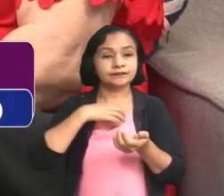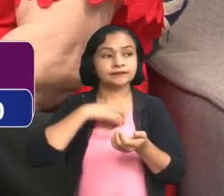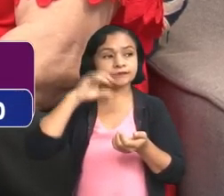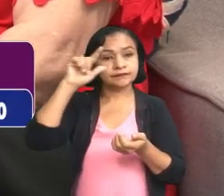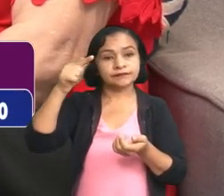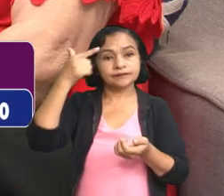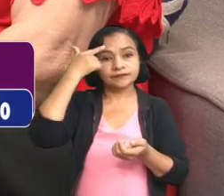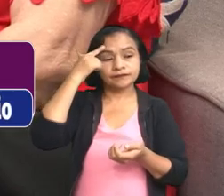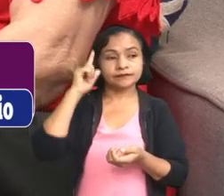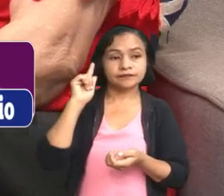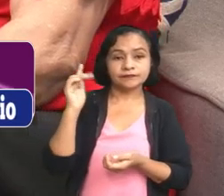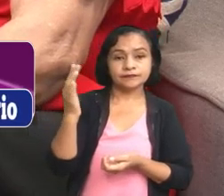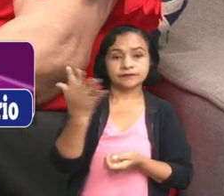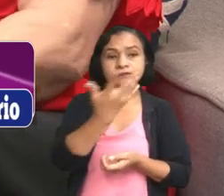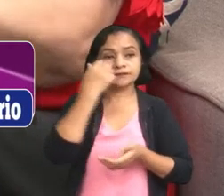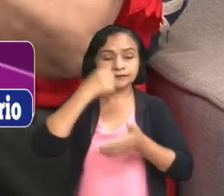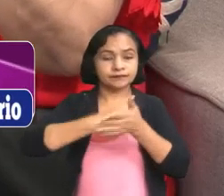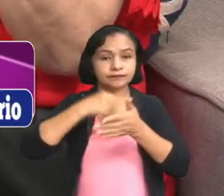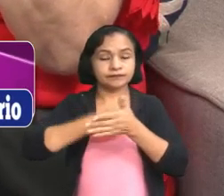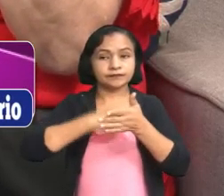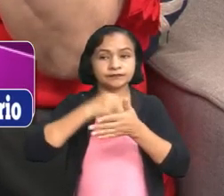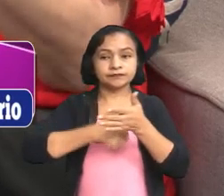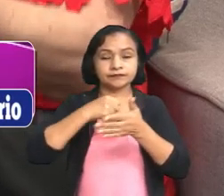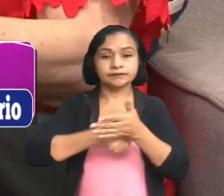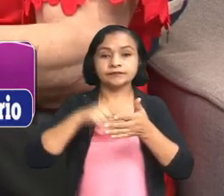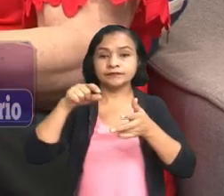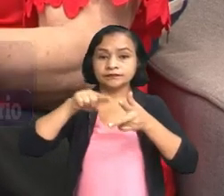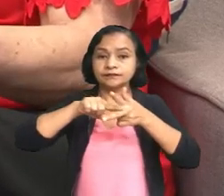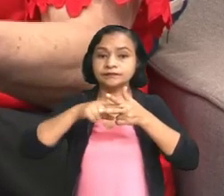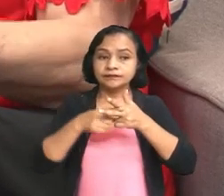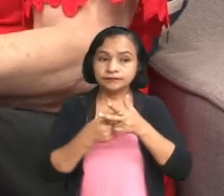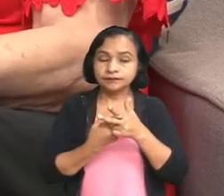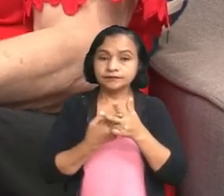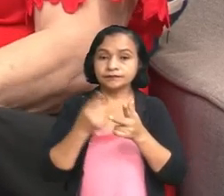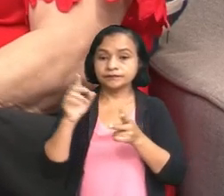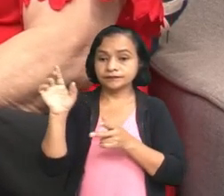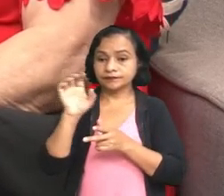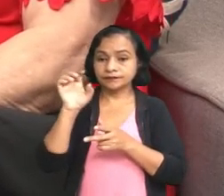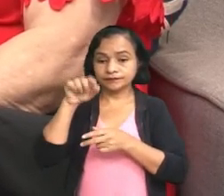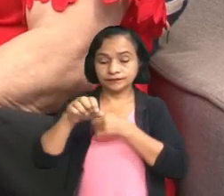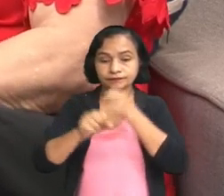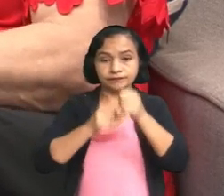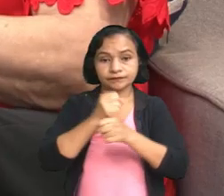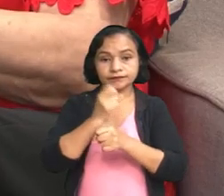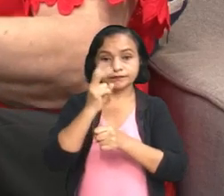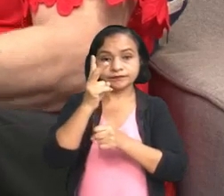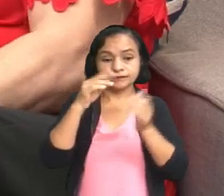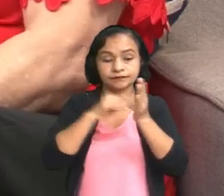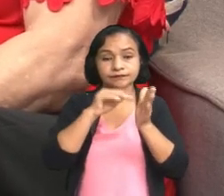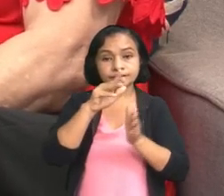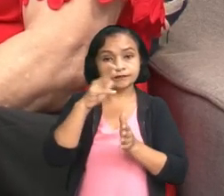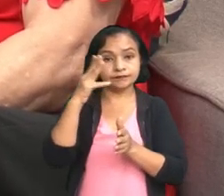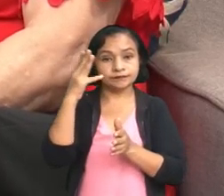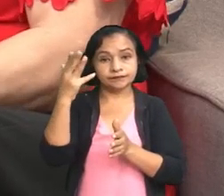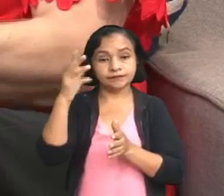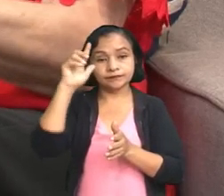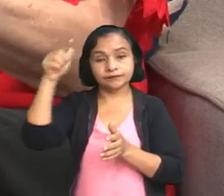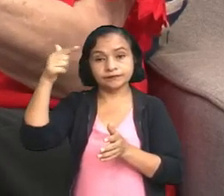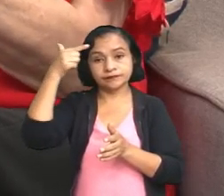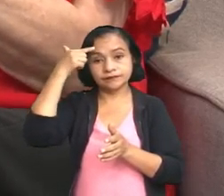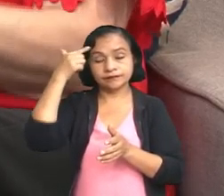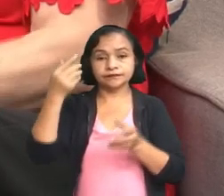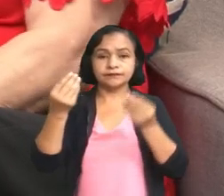todos esos esfuerzos, de ahí que a partir de enero de este año, el gobierno implementó una